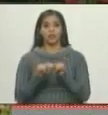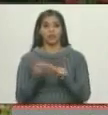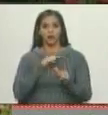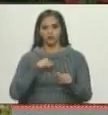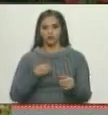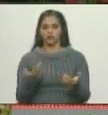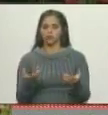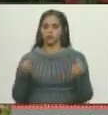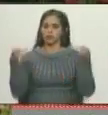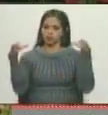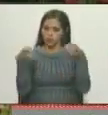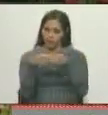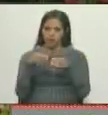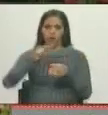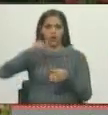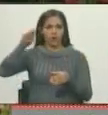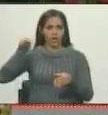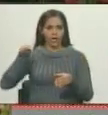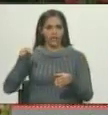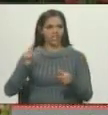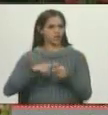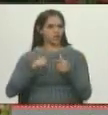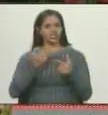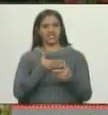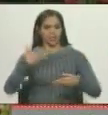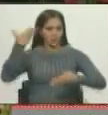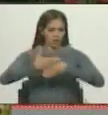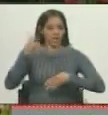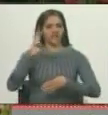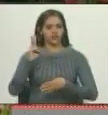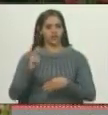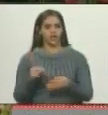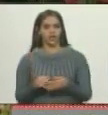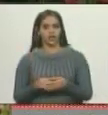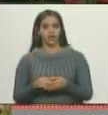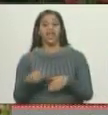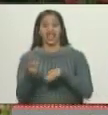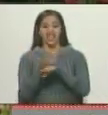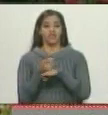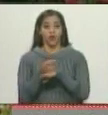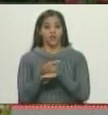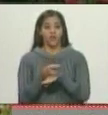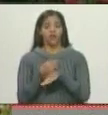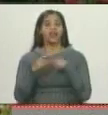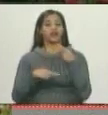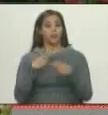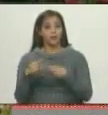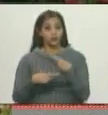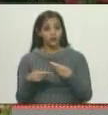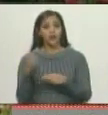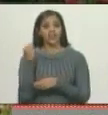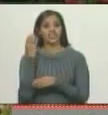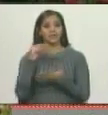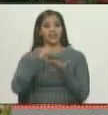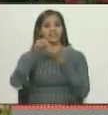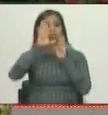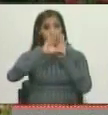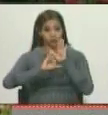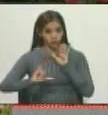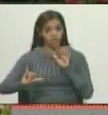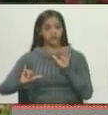Barbados y entonces quieren bloquear a Venezuela. El gobierno, la revolución, la Asamblea Nacional